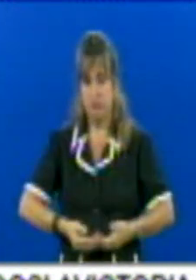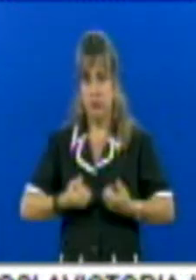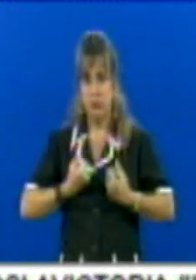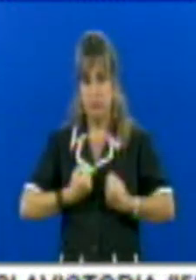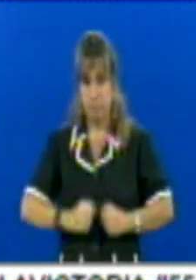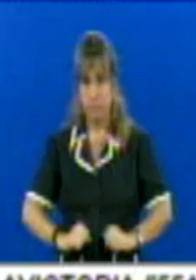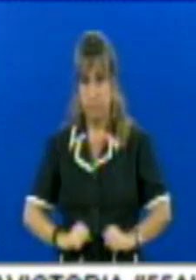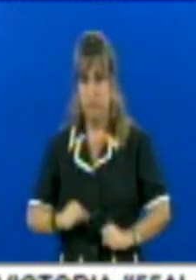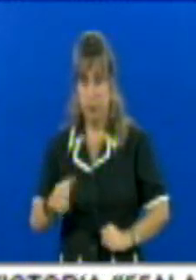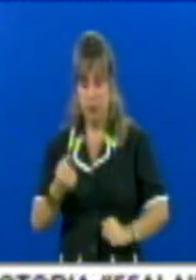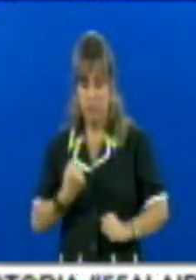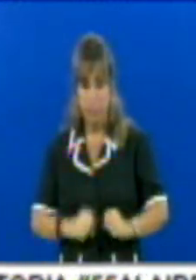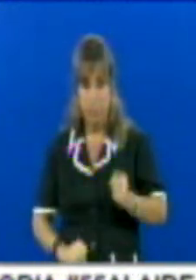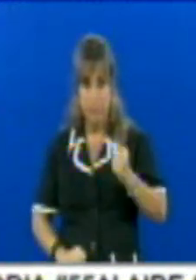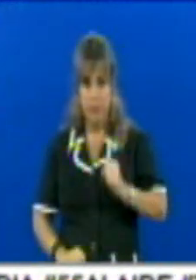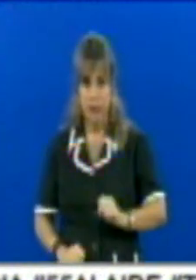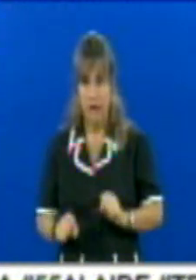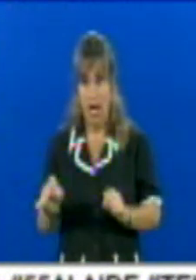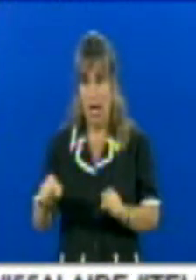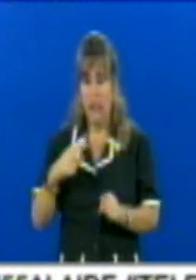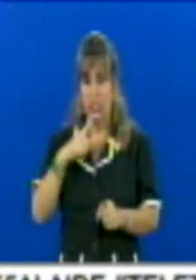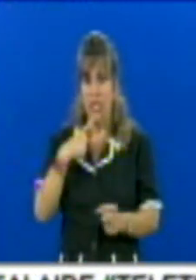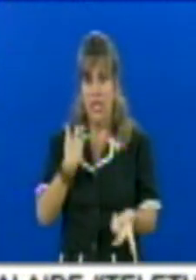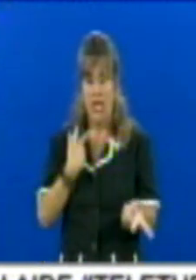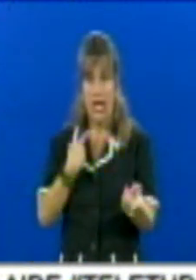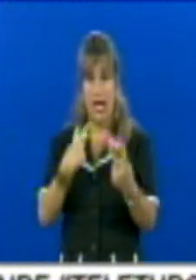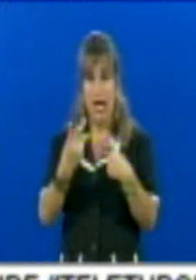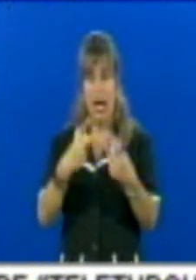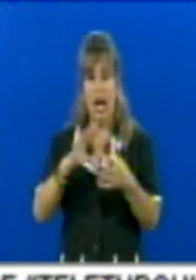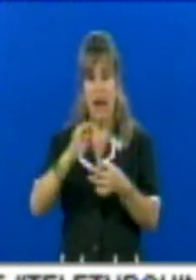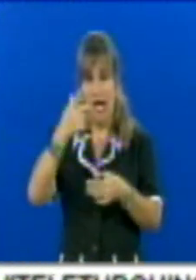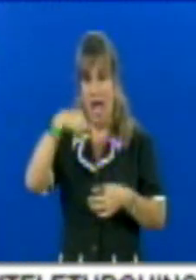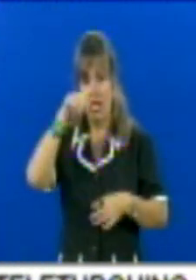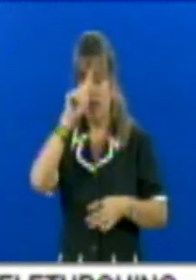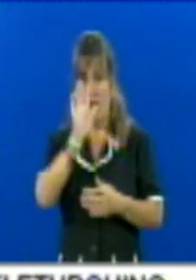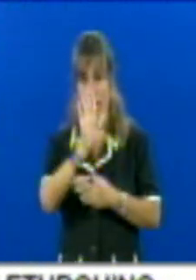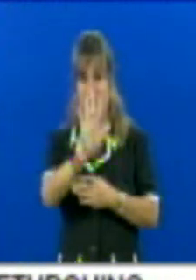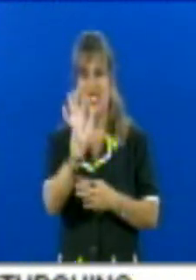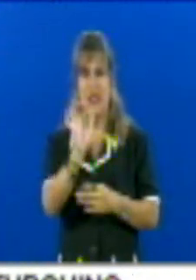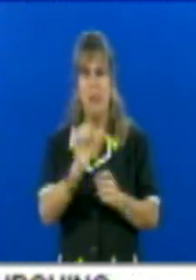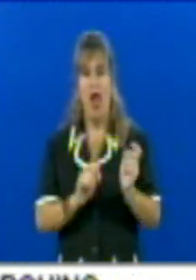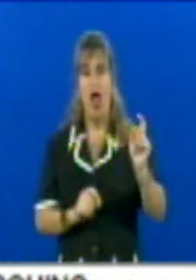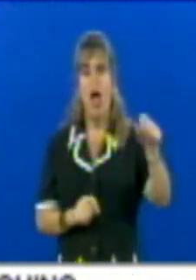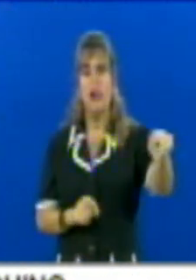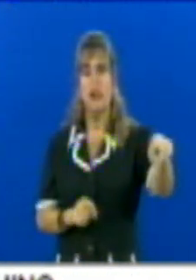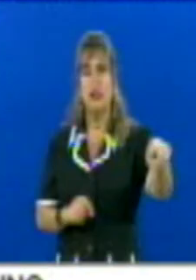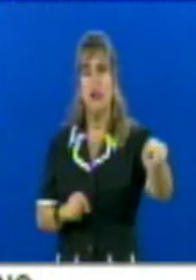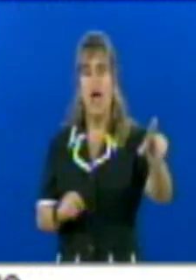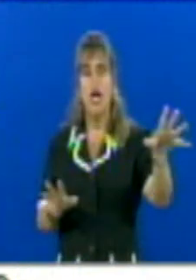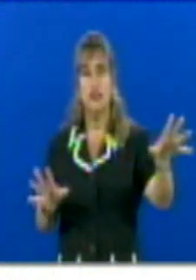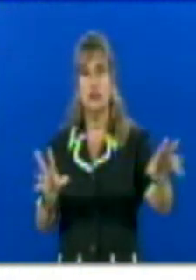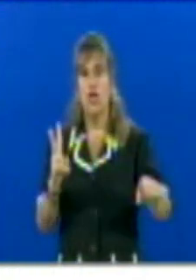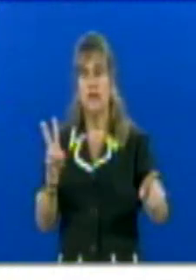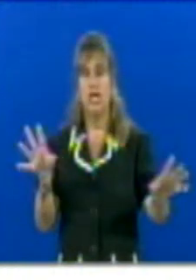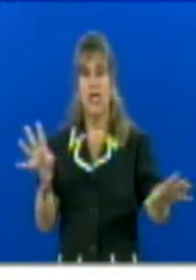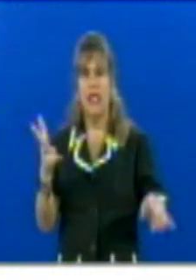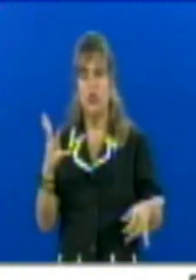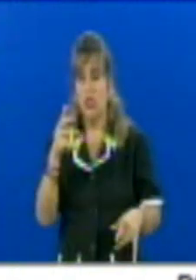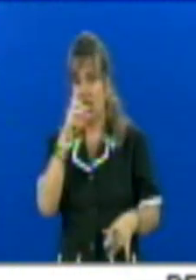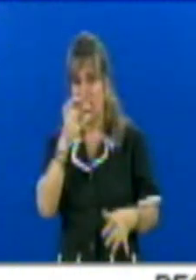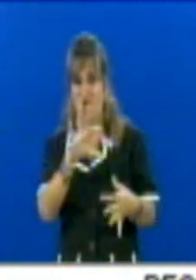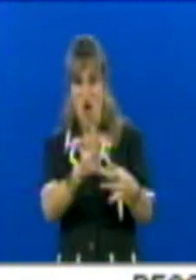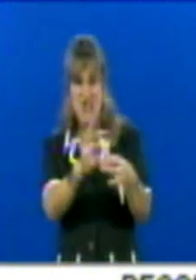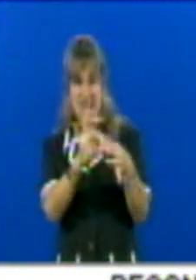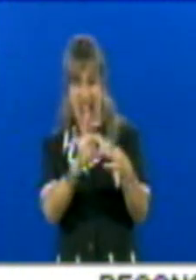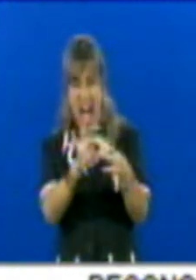hospital donde nacen nuestros niños, que está aquí en la avenida Victoriano Calzón, ahí siempre tenemos entre 12 y 14 niños que están graves de